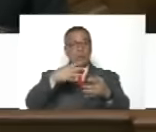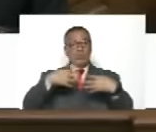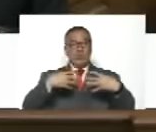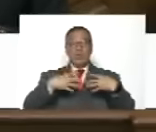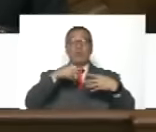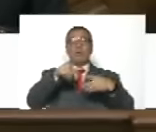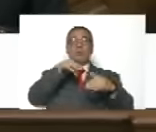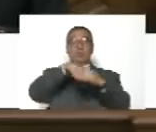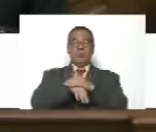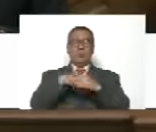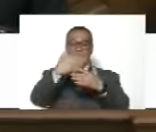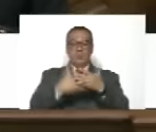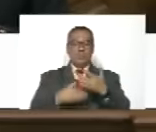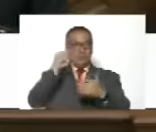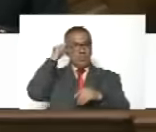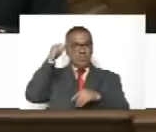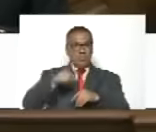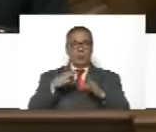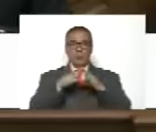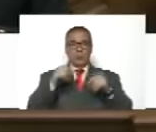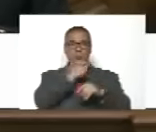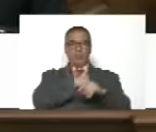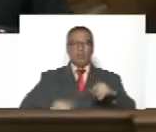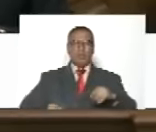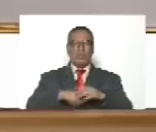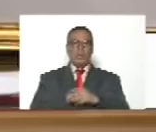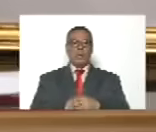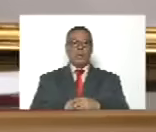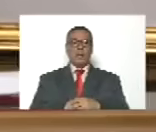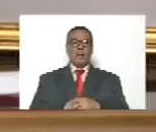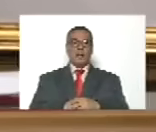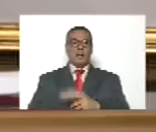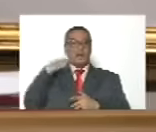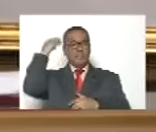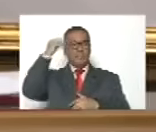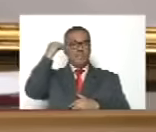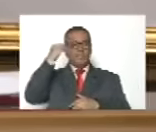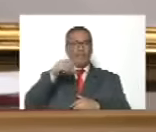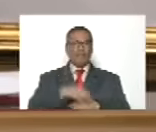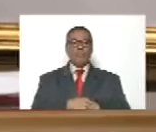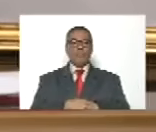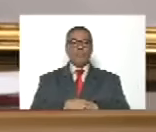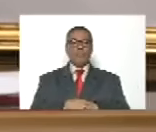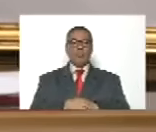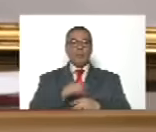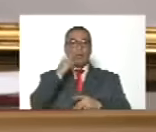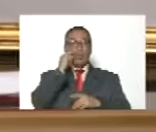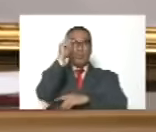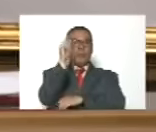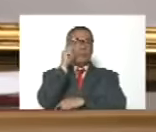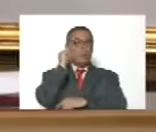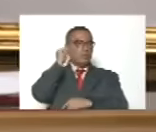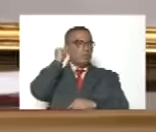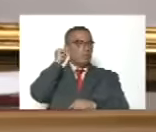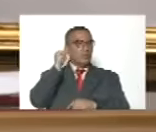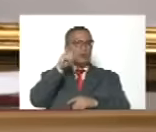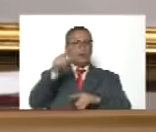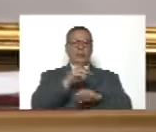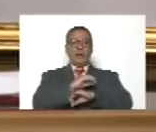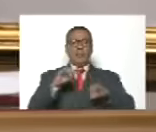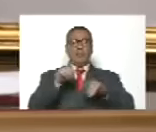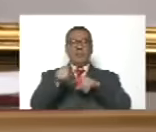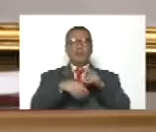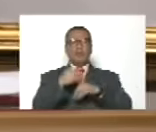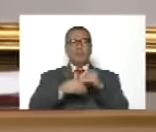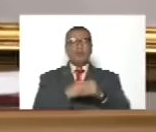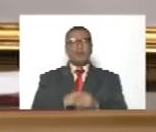para ser incluido en el orden del día. Es todo, ciudadano presidente. En consideración, las honorables diputadas y los honorables diputados que estén